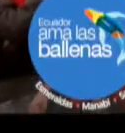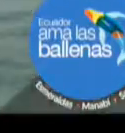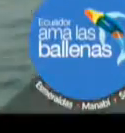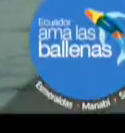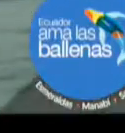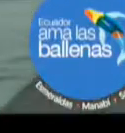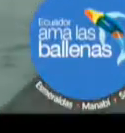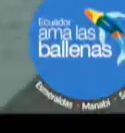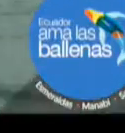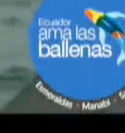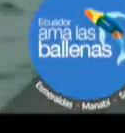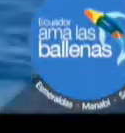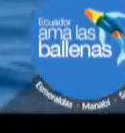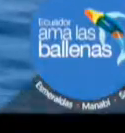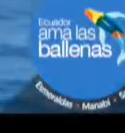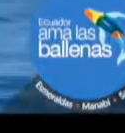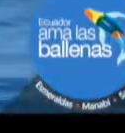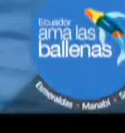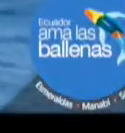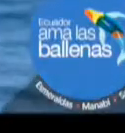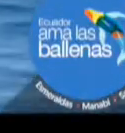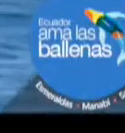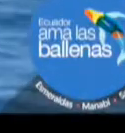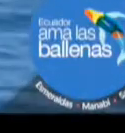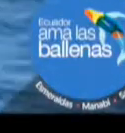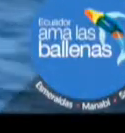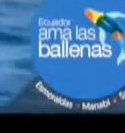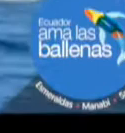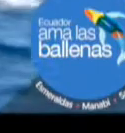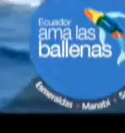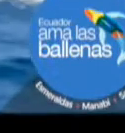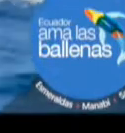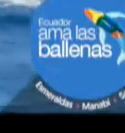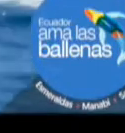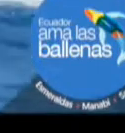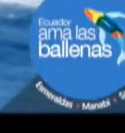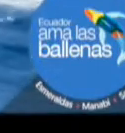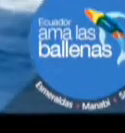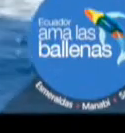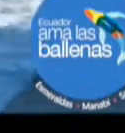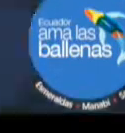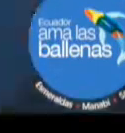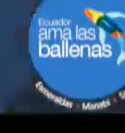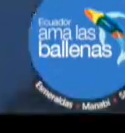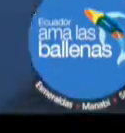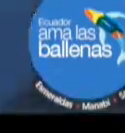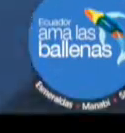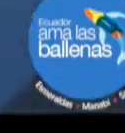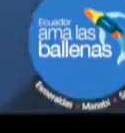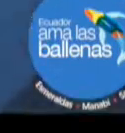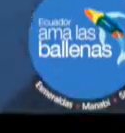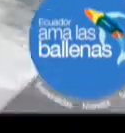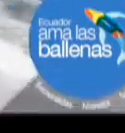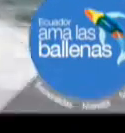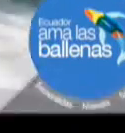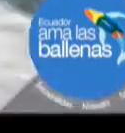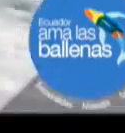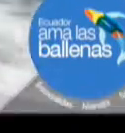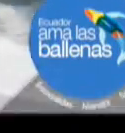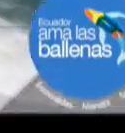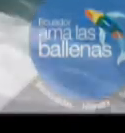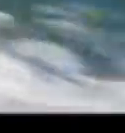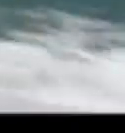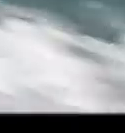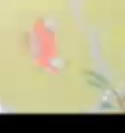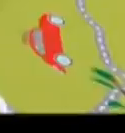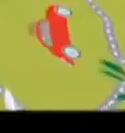ecuatorianas. Para vivir esta maravillosa experiencia, que es un espectáculo de sobrevivencia, visita